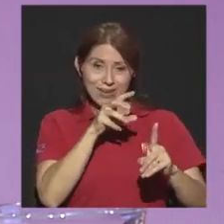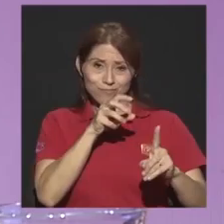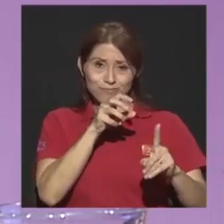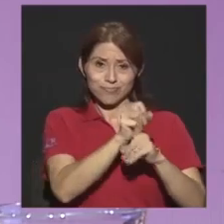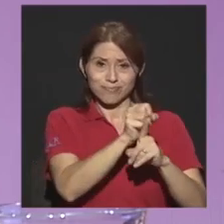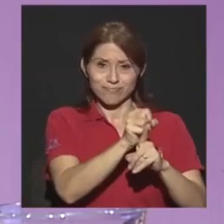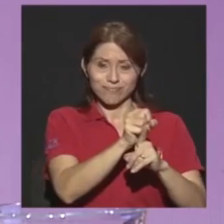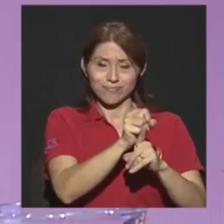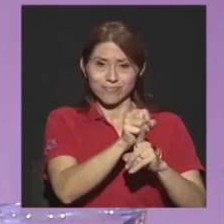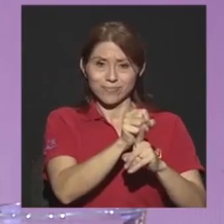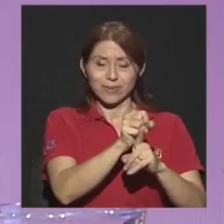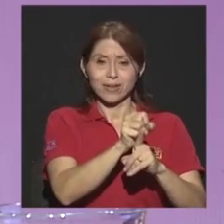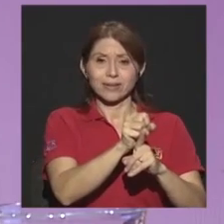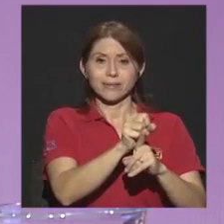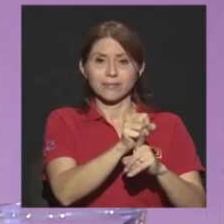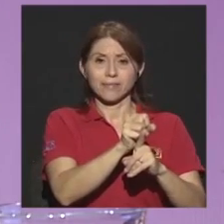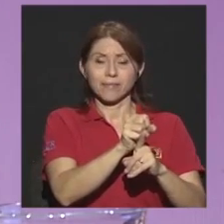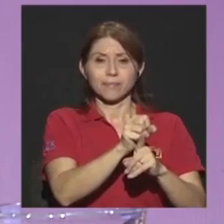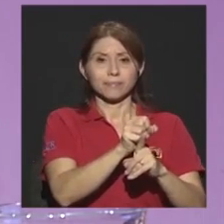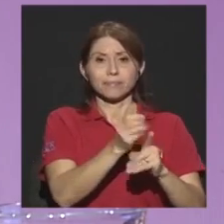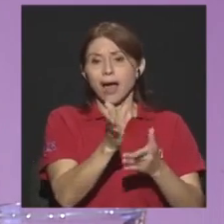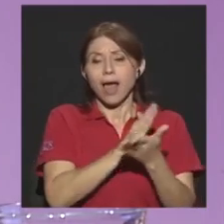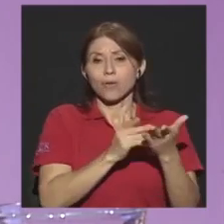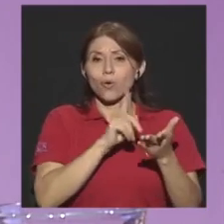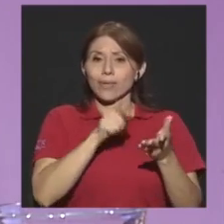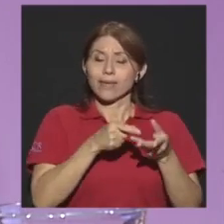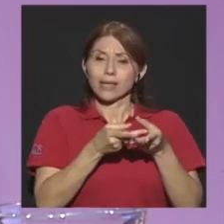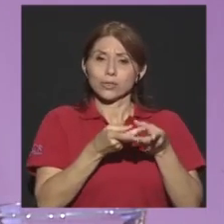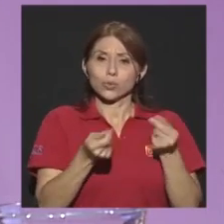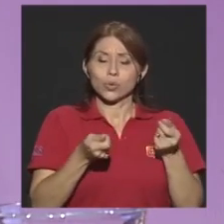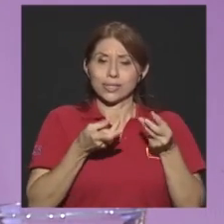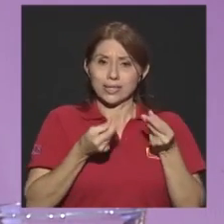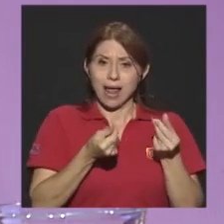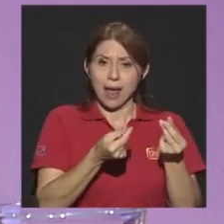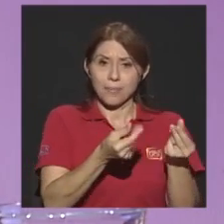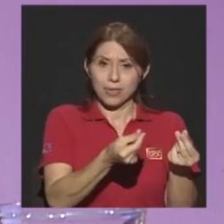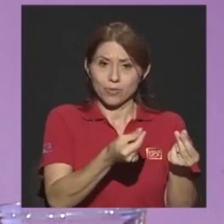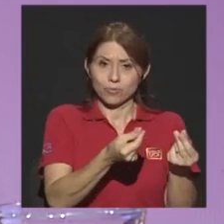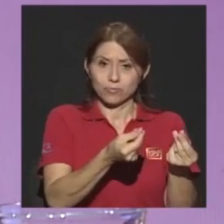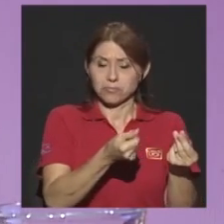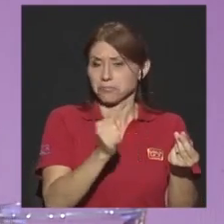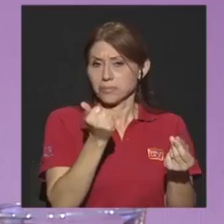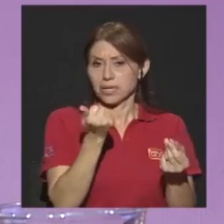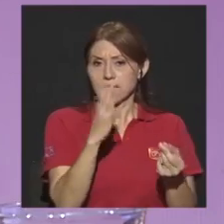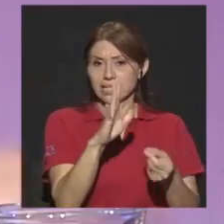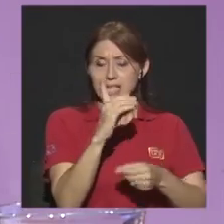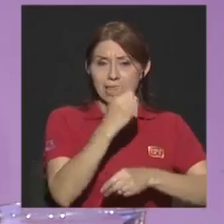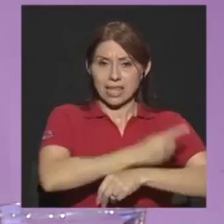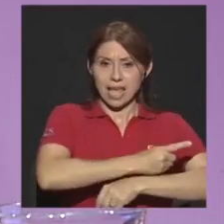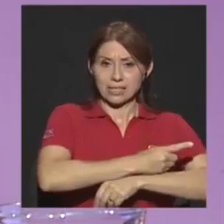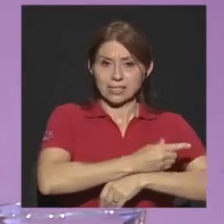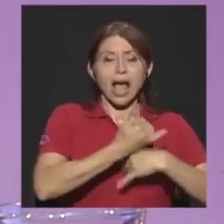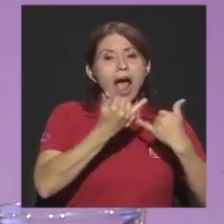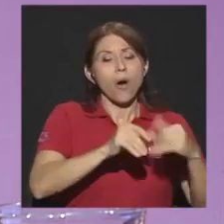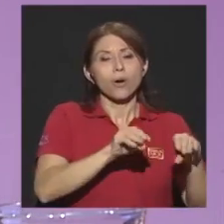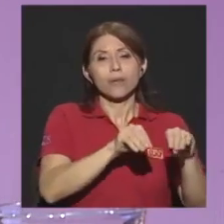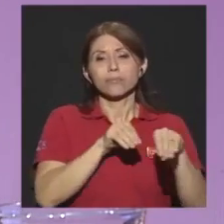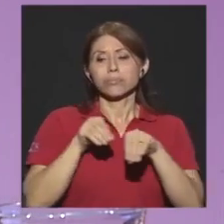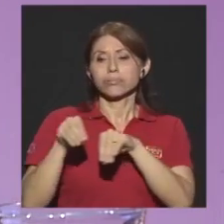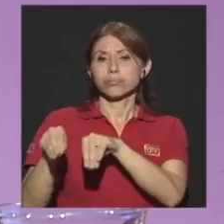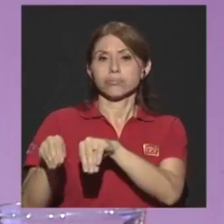manera, digamos, muy rápida, expedita de llevarlo, que son 15 días, a una vía ordinaria que